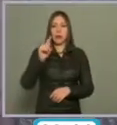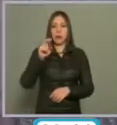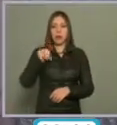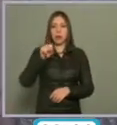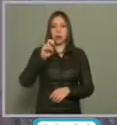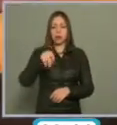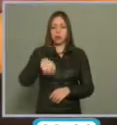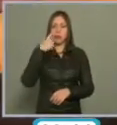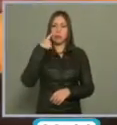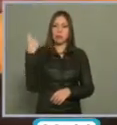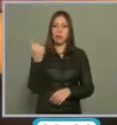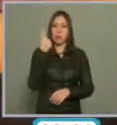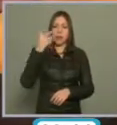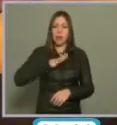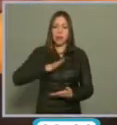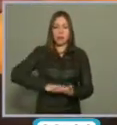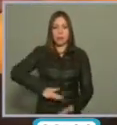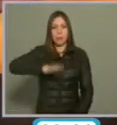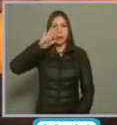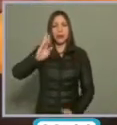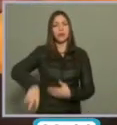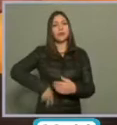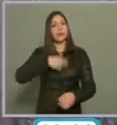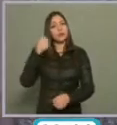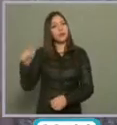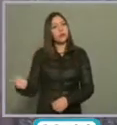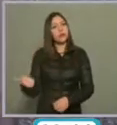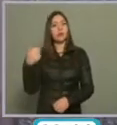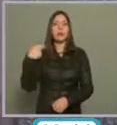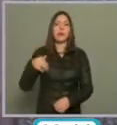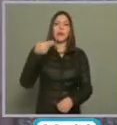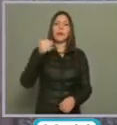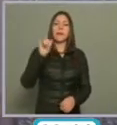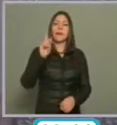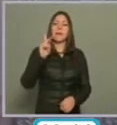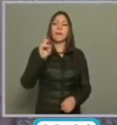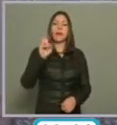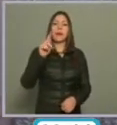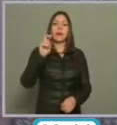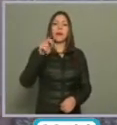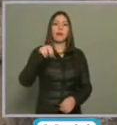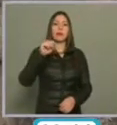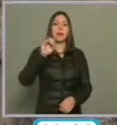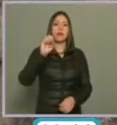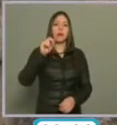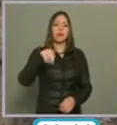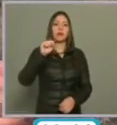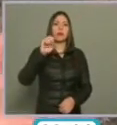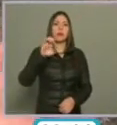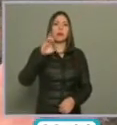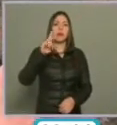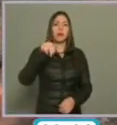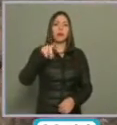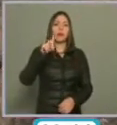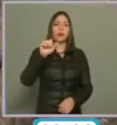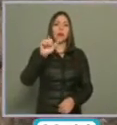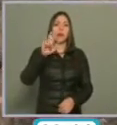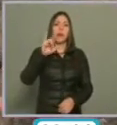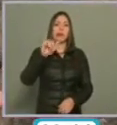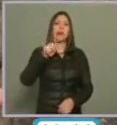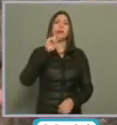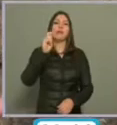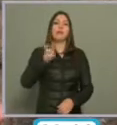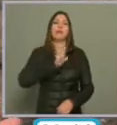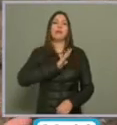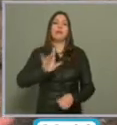más frecuente. Y la otra se llama secundaria, que es secundaria a problemas, por ejemplo, renales. Que por eso que decía que afectaba